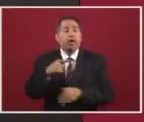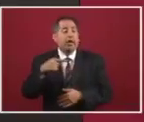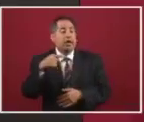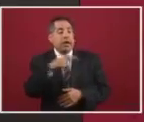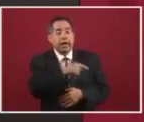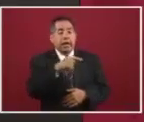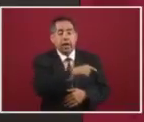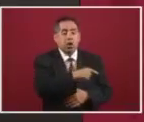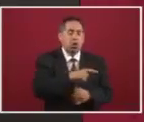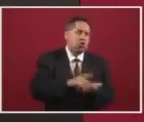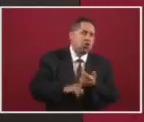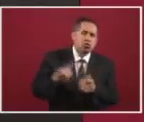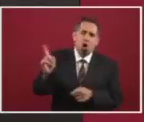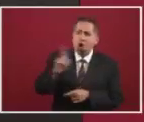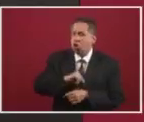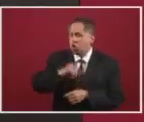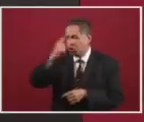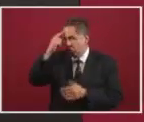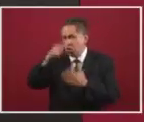pronosticando